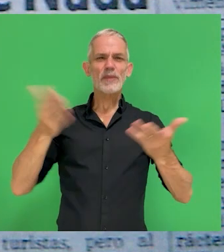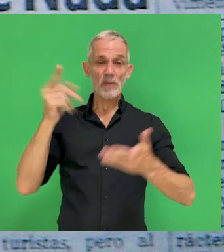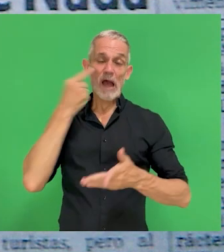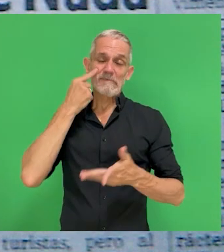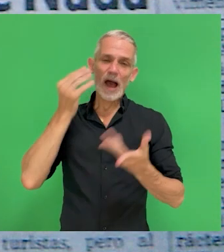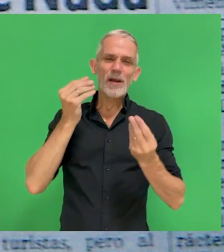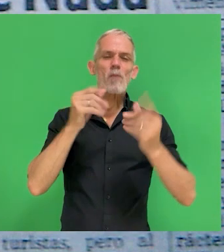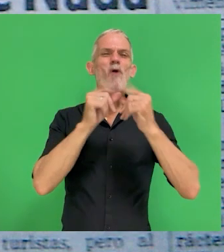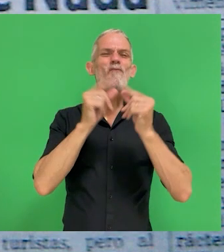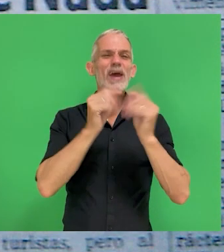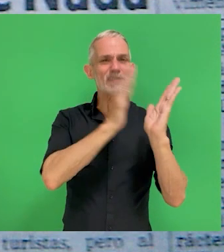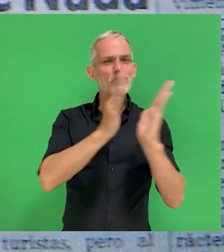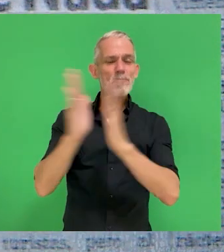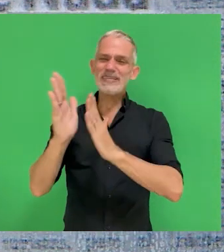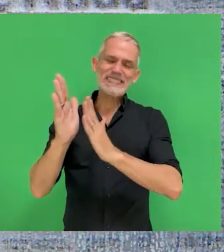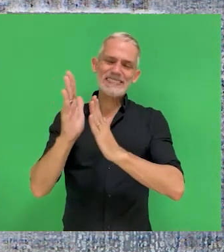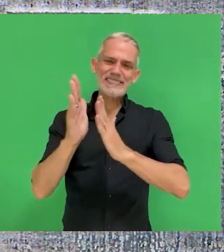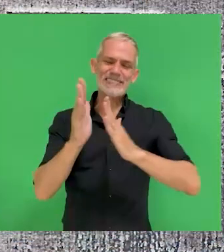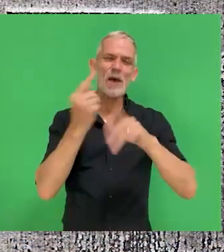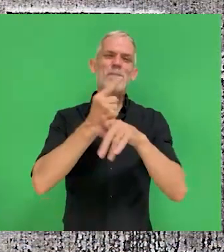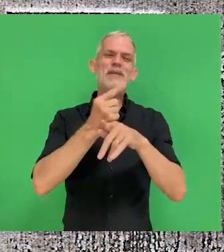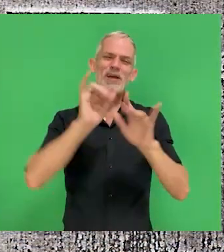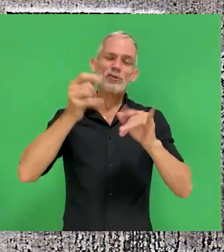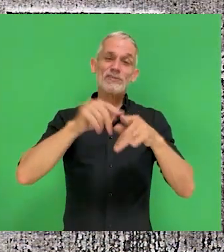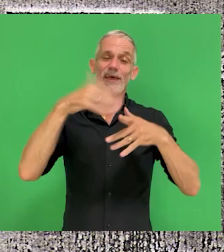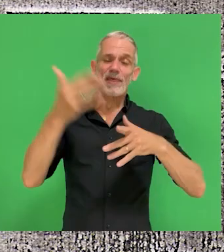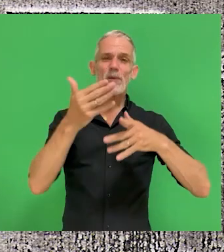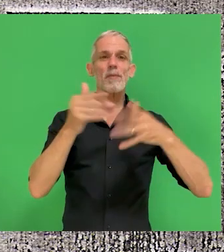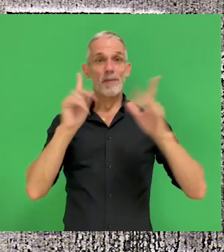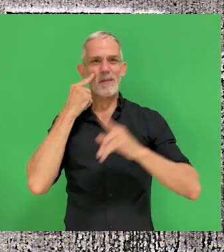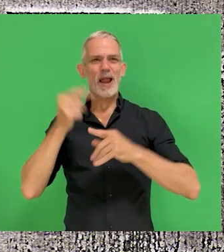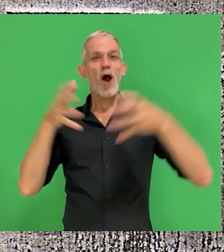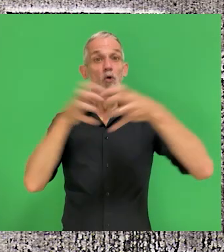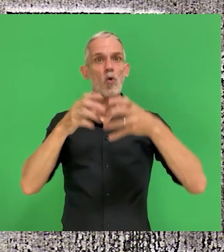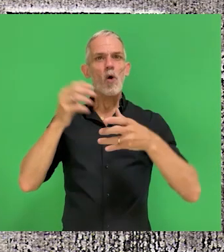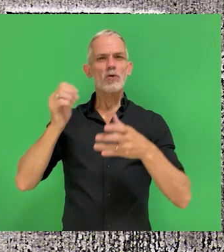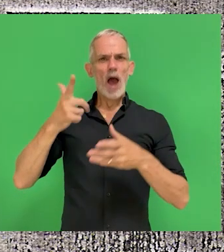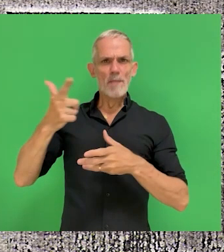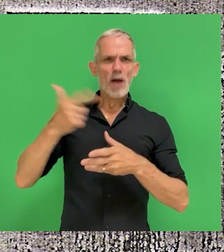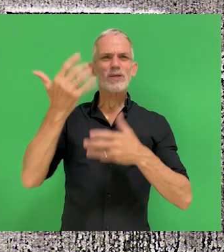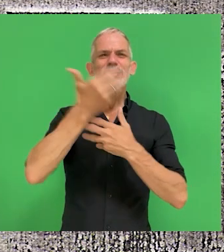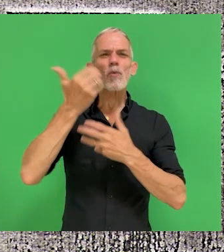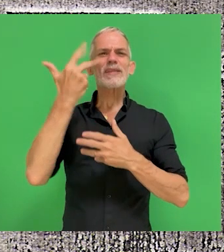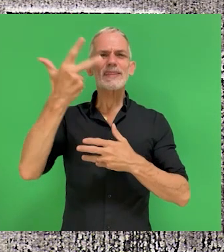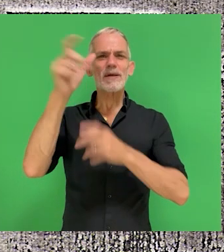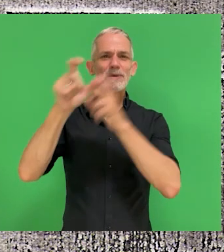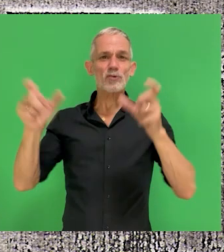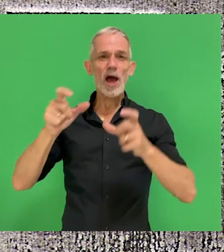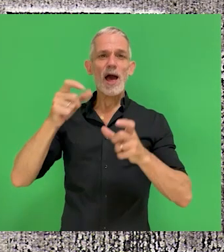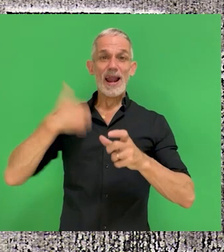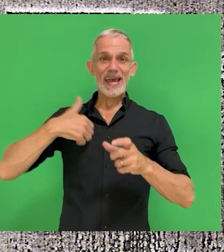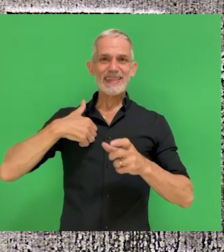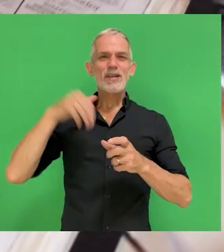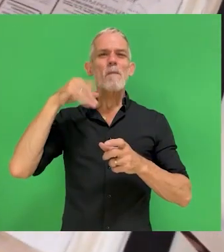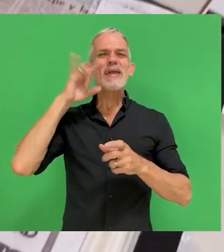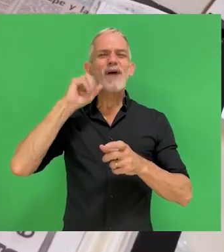intenté hacerla cronológica, pero... Mira, grupos armados secuestran 3 argentinos en Miraflores, junio